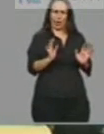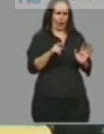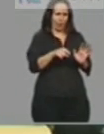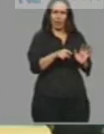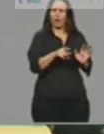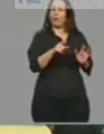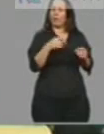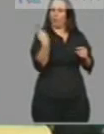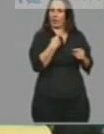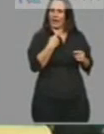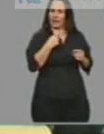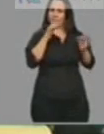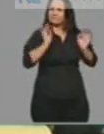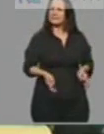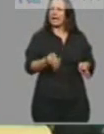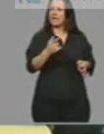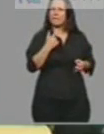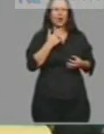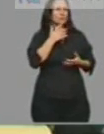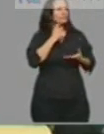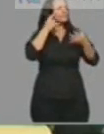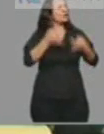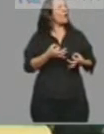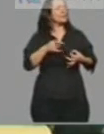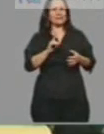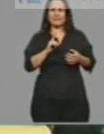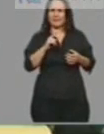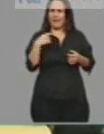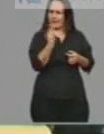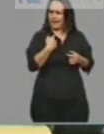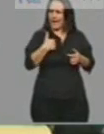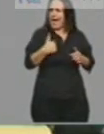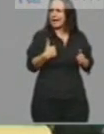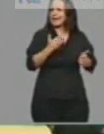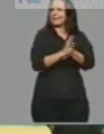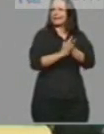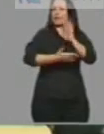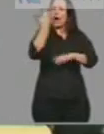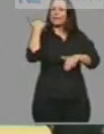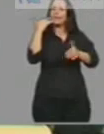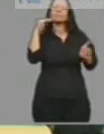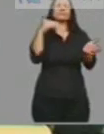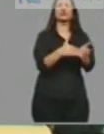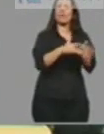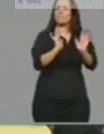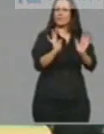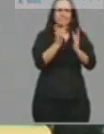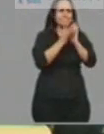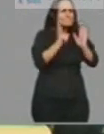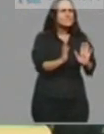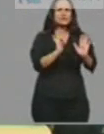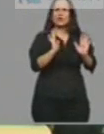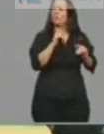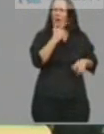convicción en cuanto a hacer frente a las obligaciones a las que la Argentina como Estado se había comprometido, aunque no haya sido